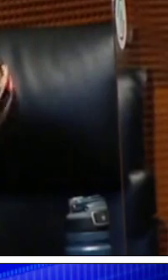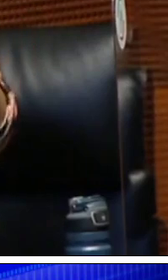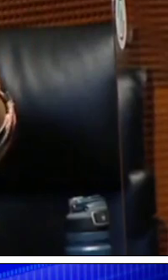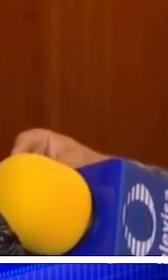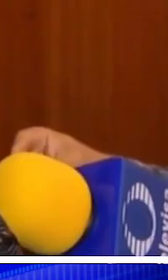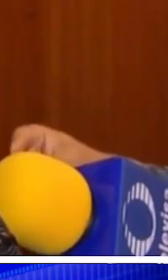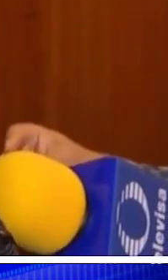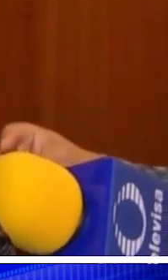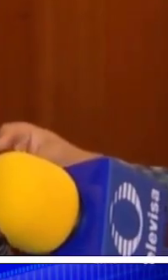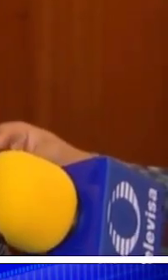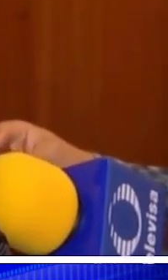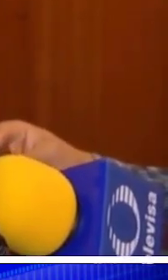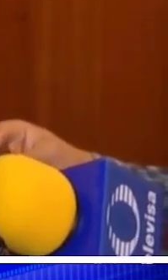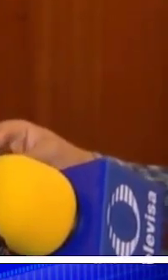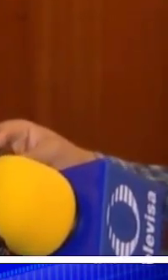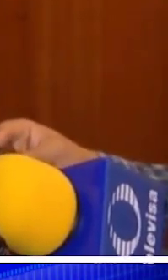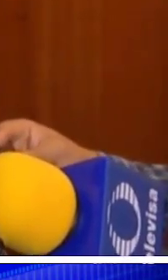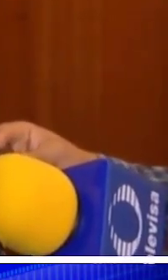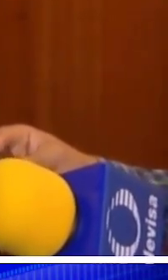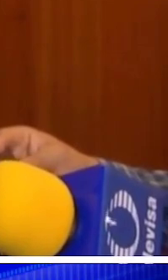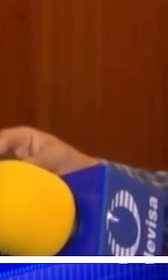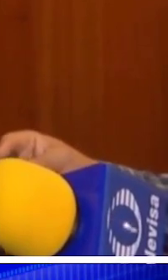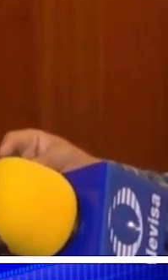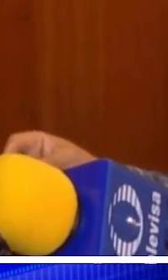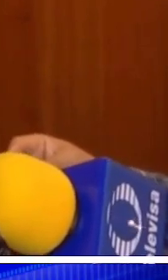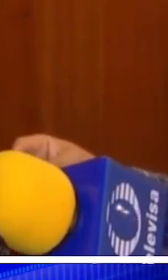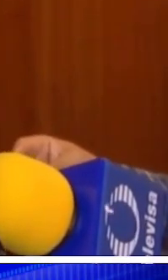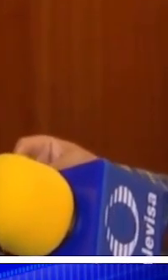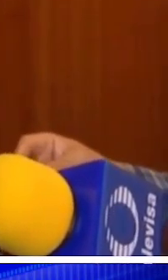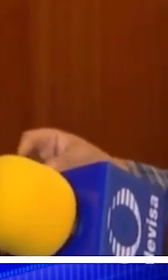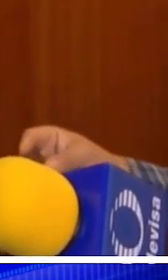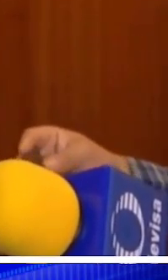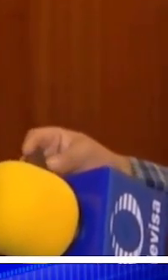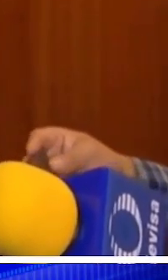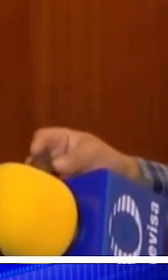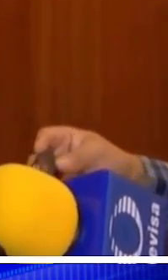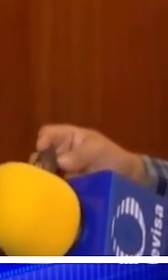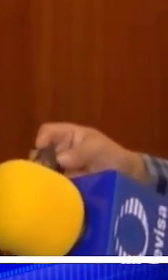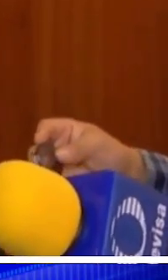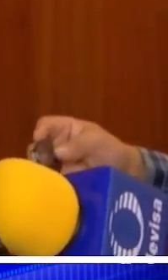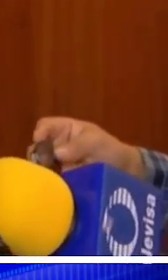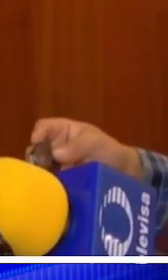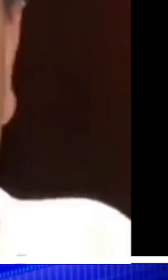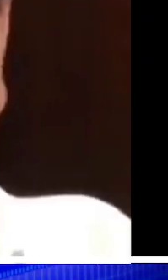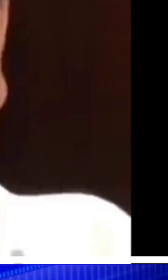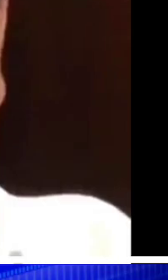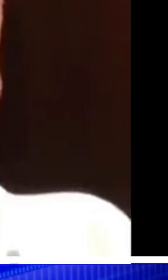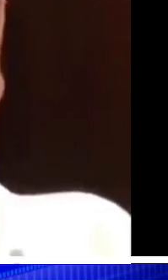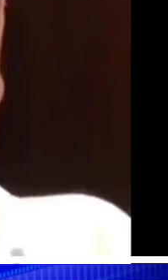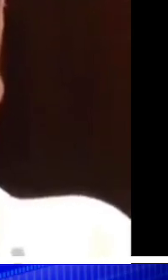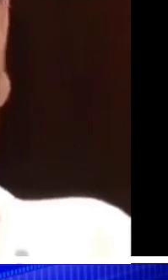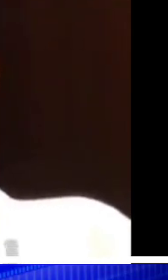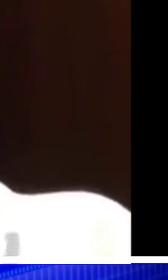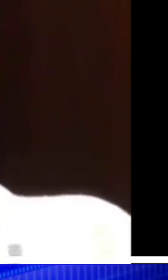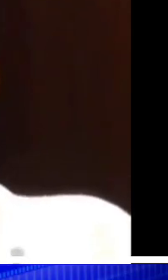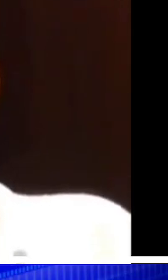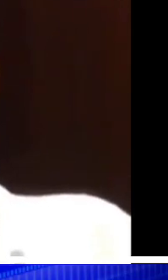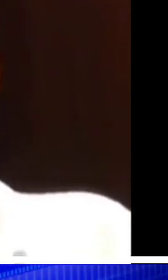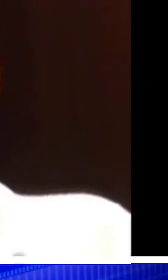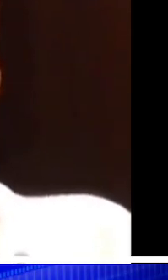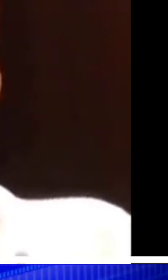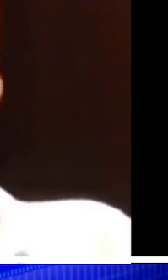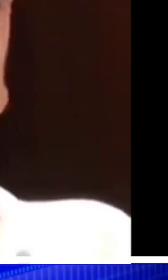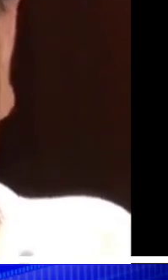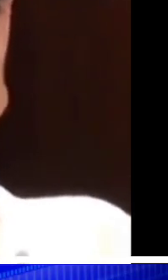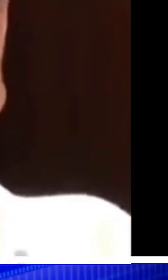quieren dedicarse ahora a hacer las leyes en este país cuando ellos no les toca no les corresponde así que gracias por acompañarme